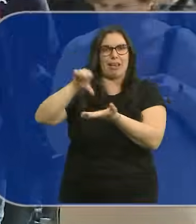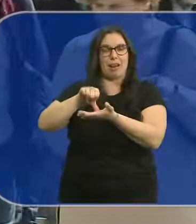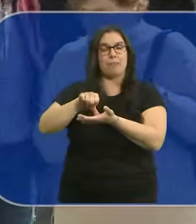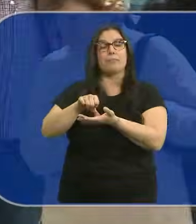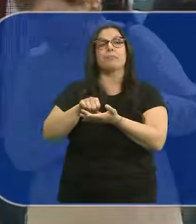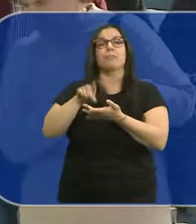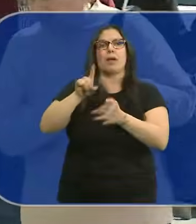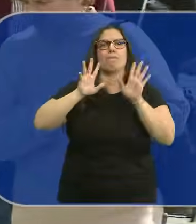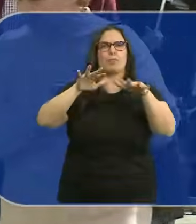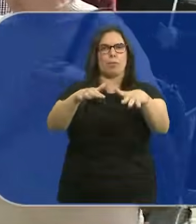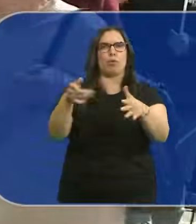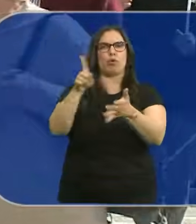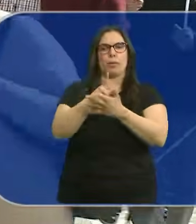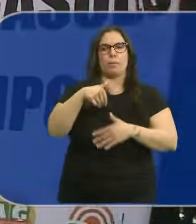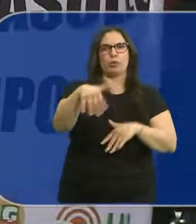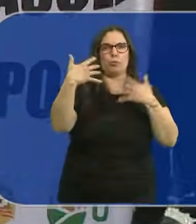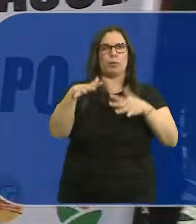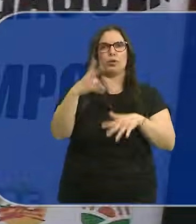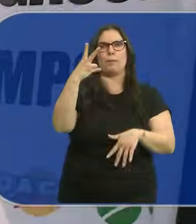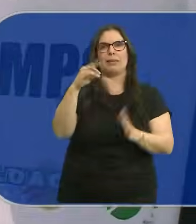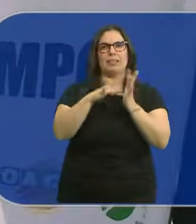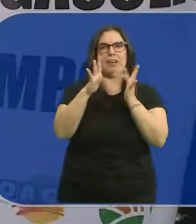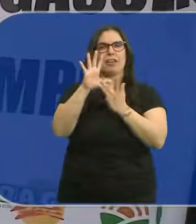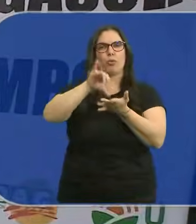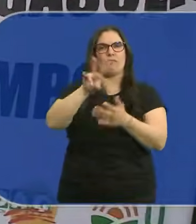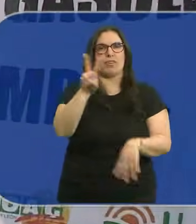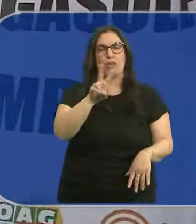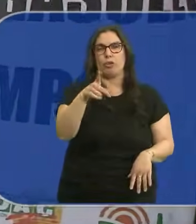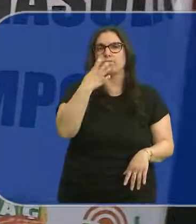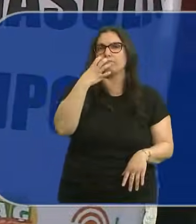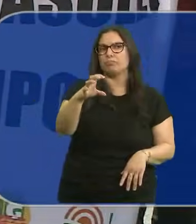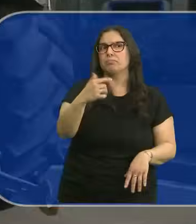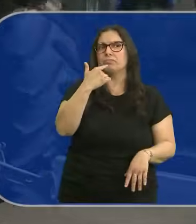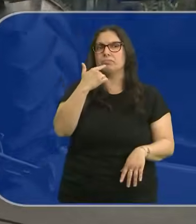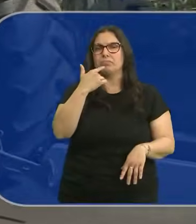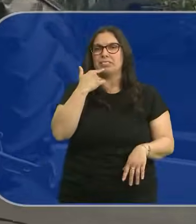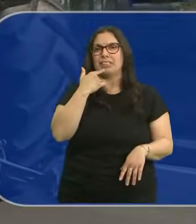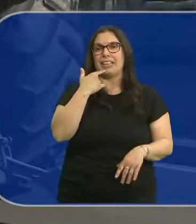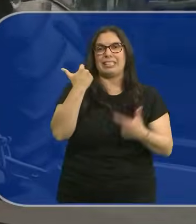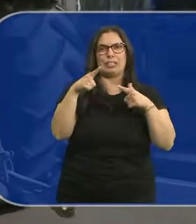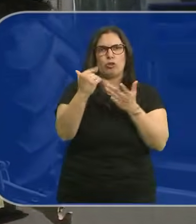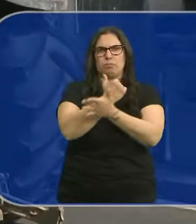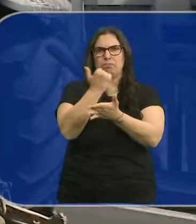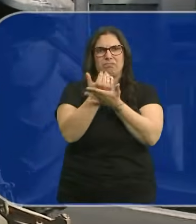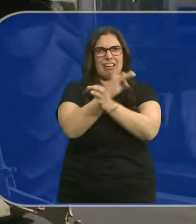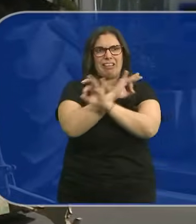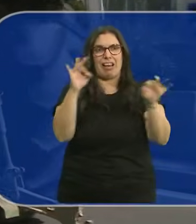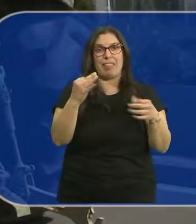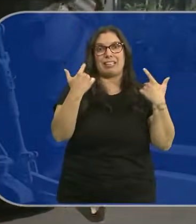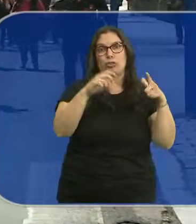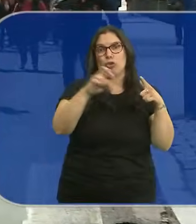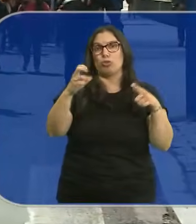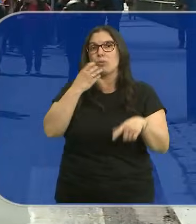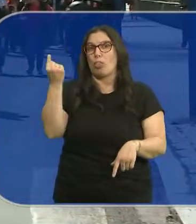De hecho, volverán a salir a la calle el próximo miércoles 20 de abril en Valladolid. Denuncian la falta de rentabilidad del sector y que en subsectores como